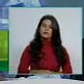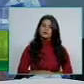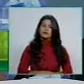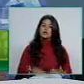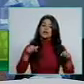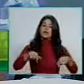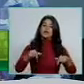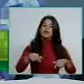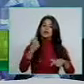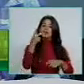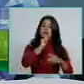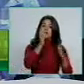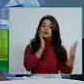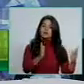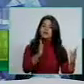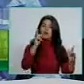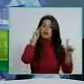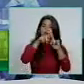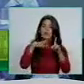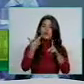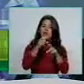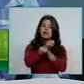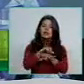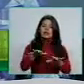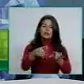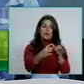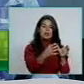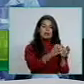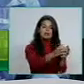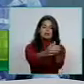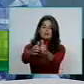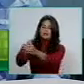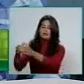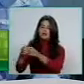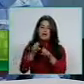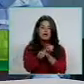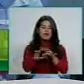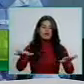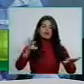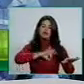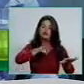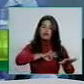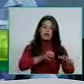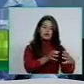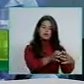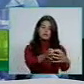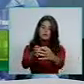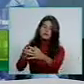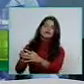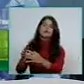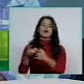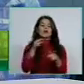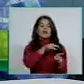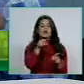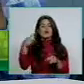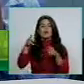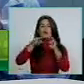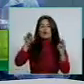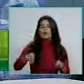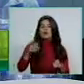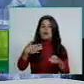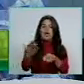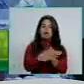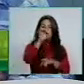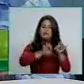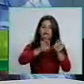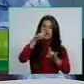en este primer trimestre, la meta es conformar las redes sociales. ¿Okay? Y las redes sociales tienen su metodología. Bien. Se hace un